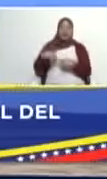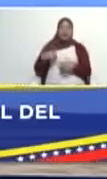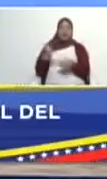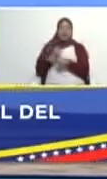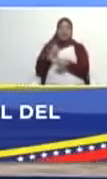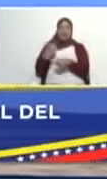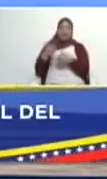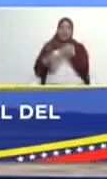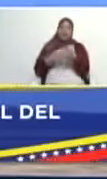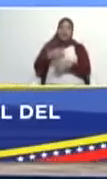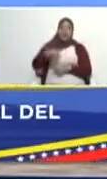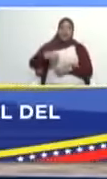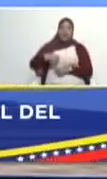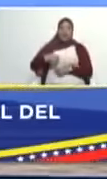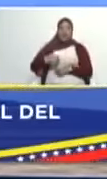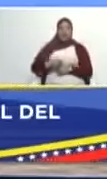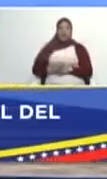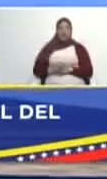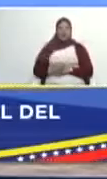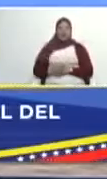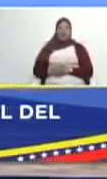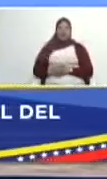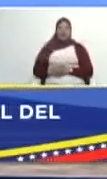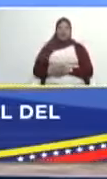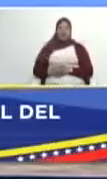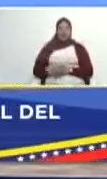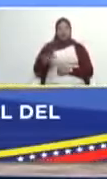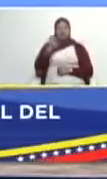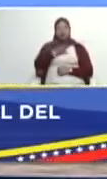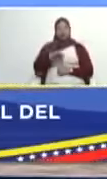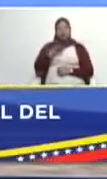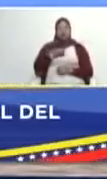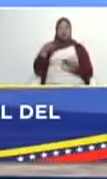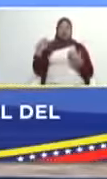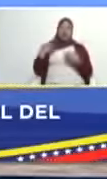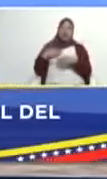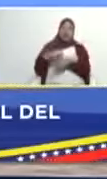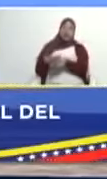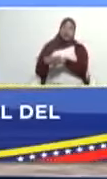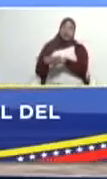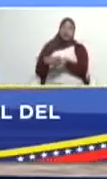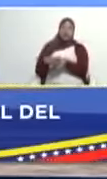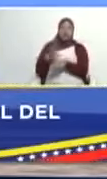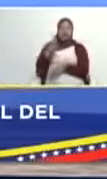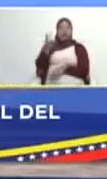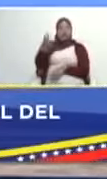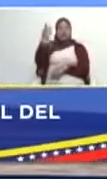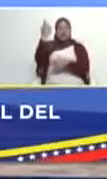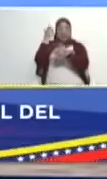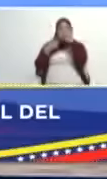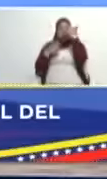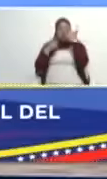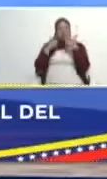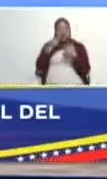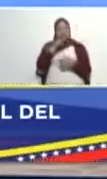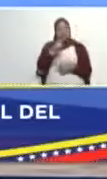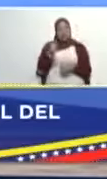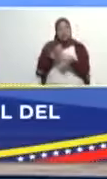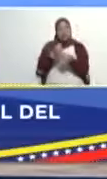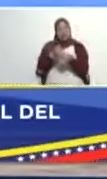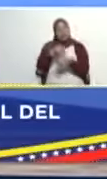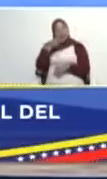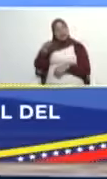legado de nuestro padre, de nuestro maestro, Hugo Rafael Chávez Frías,